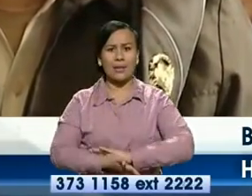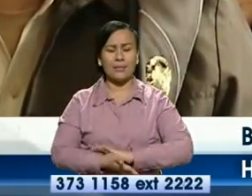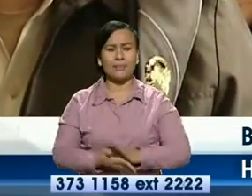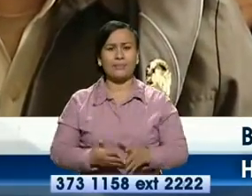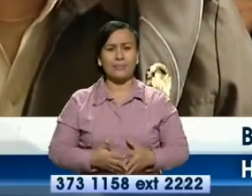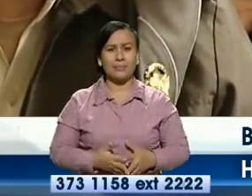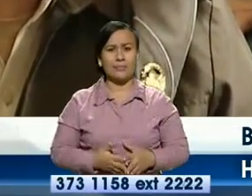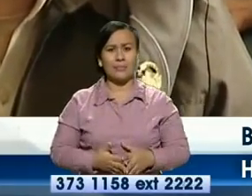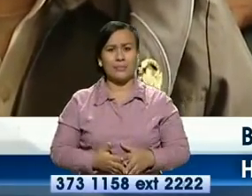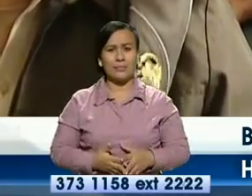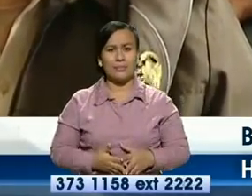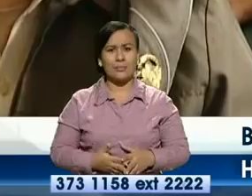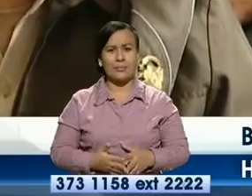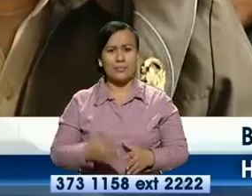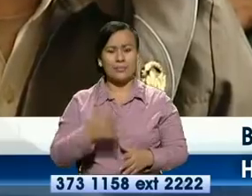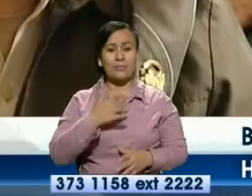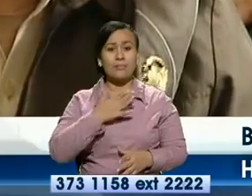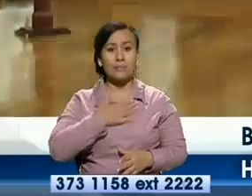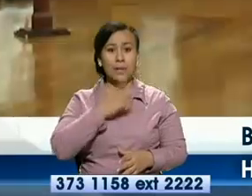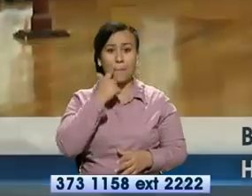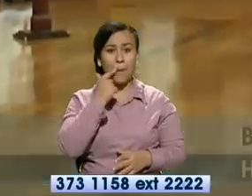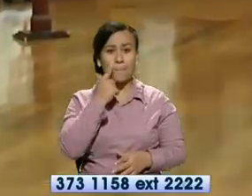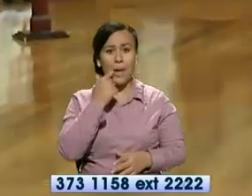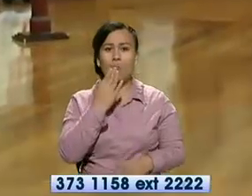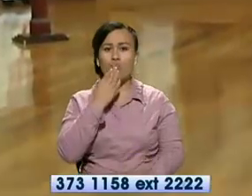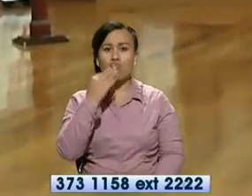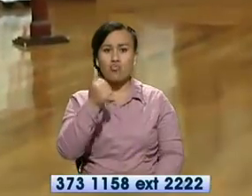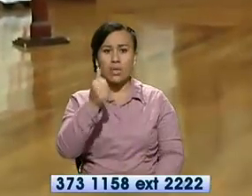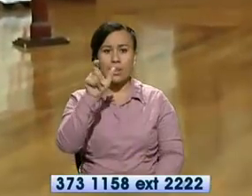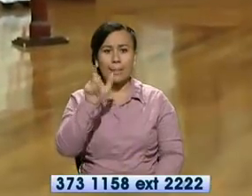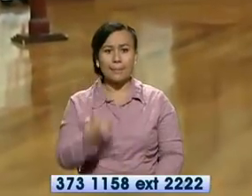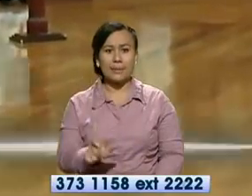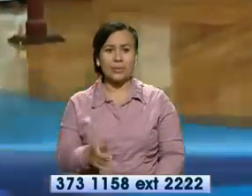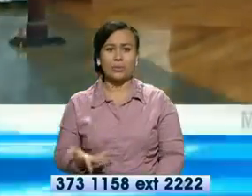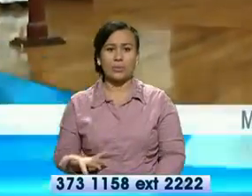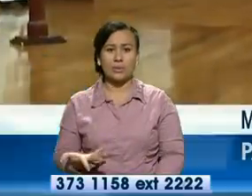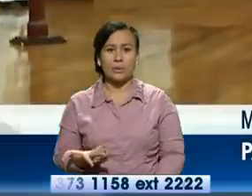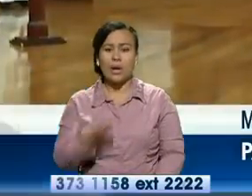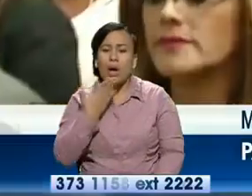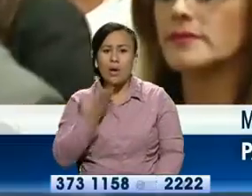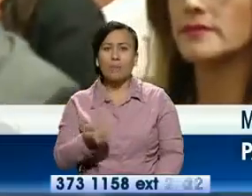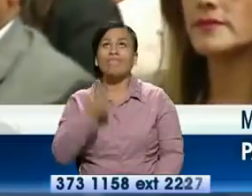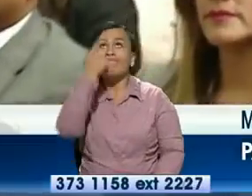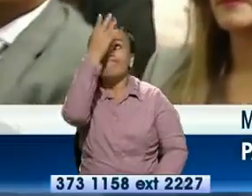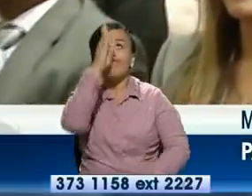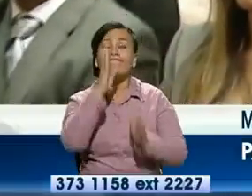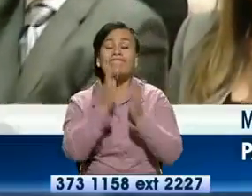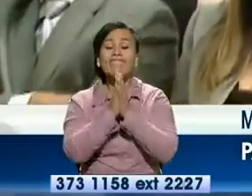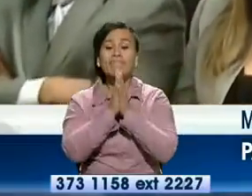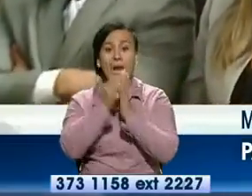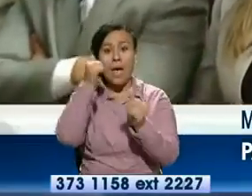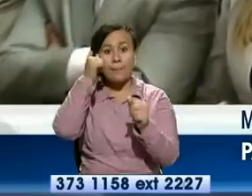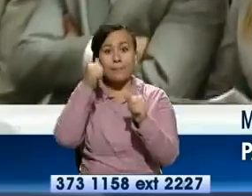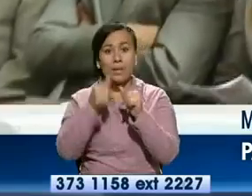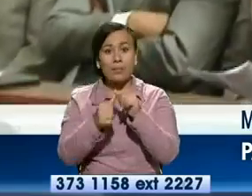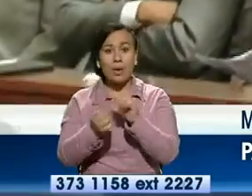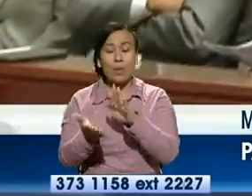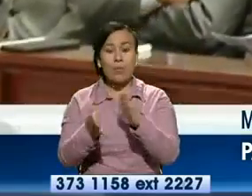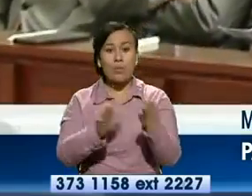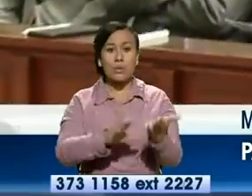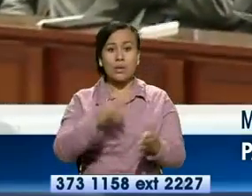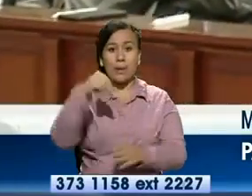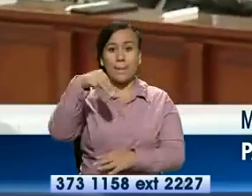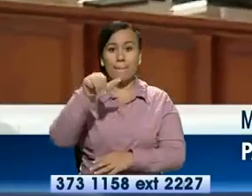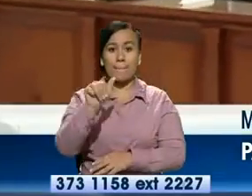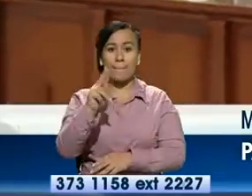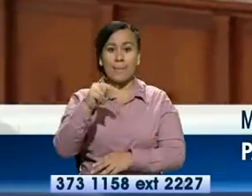porque no soy un arma vengativa. Mi padre fue un hombre bueno. Todo dejaron en manos de la justicia divina. En homenaje a la memoria de Manuel Alarcón,